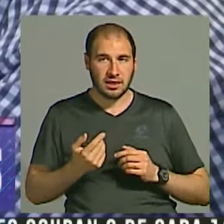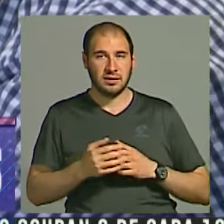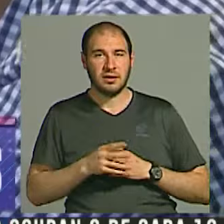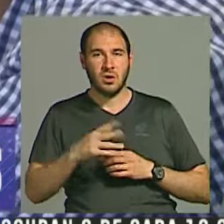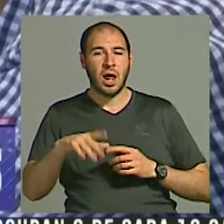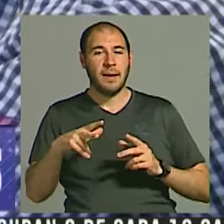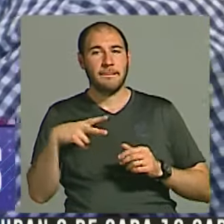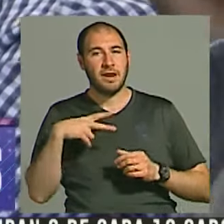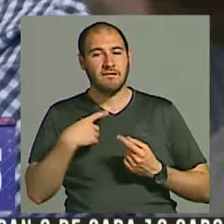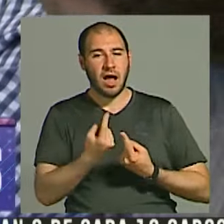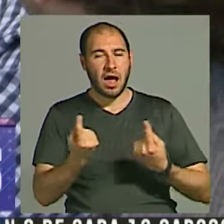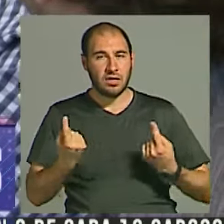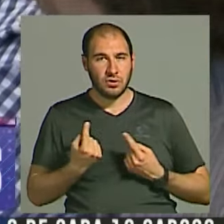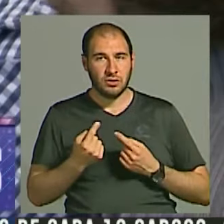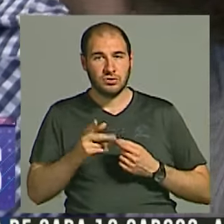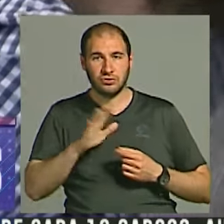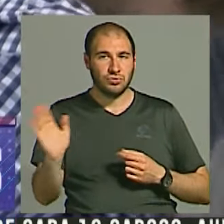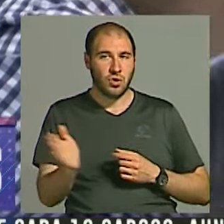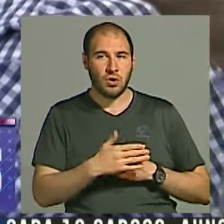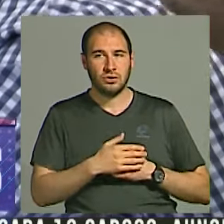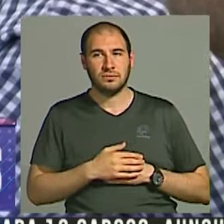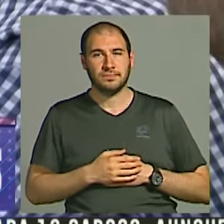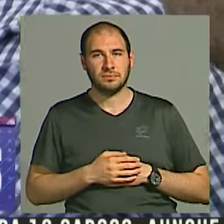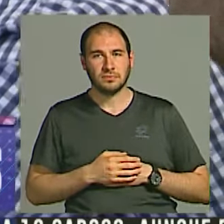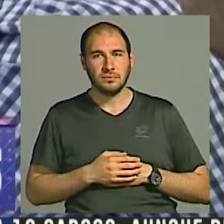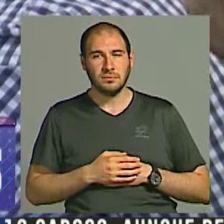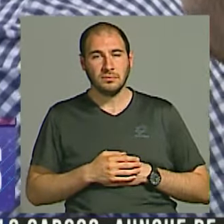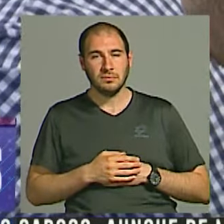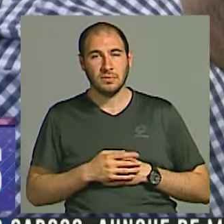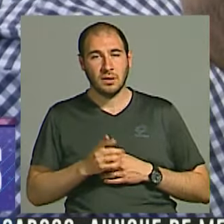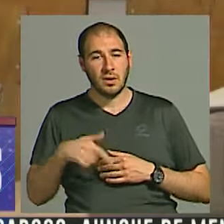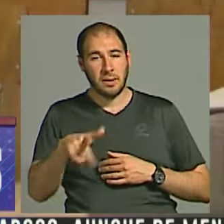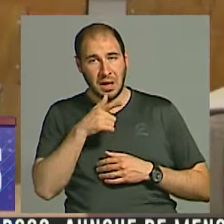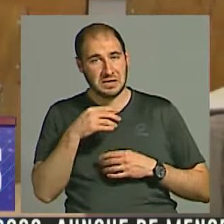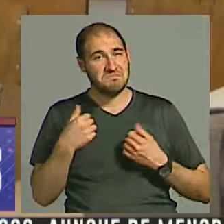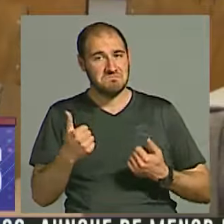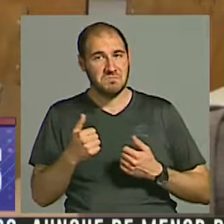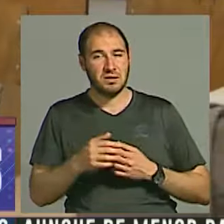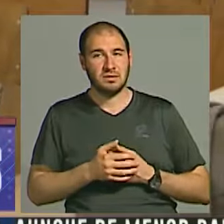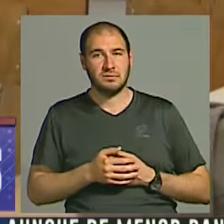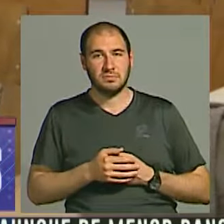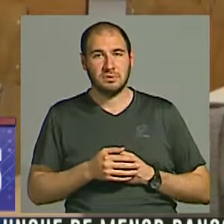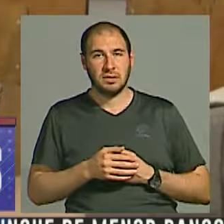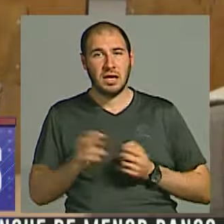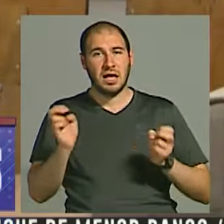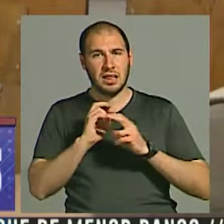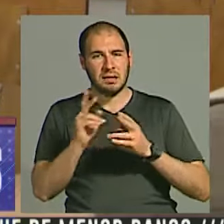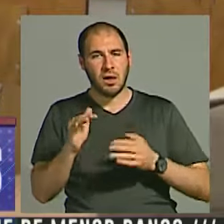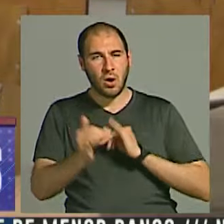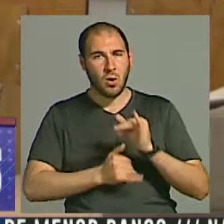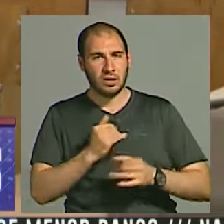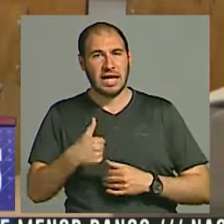ámbitos particulares de todos nosotros y nosotras. Entonces nos parecía pertinente abordar un poco la temática